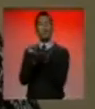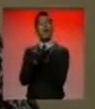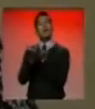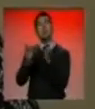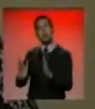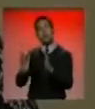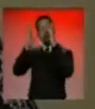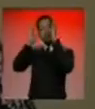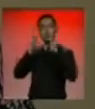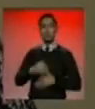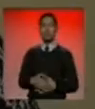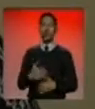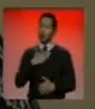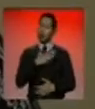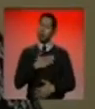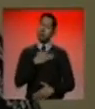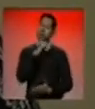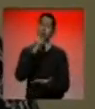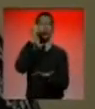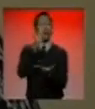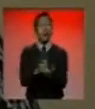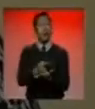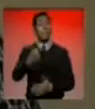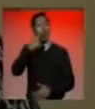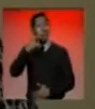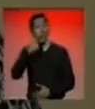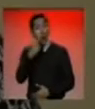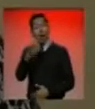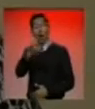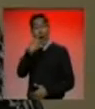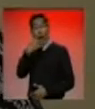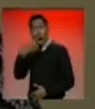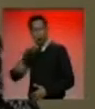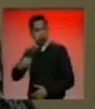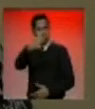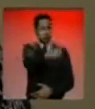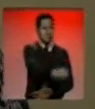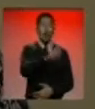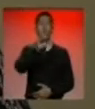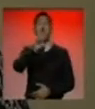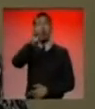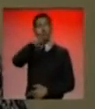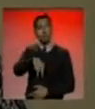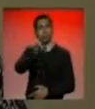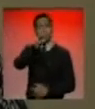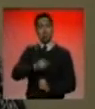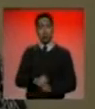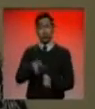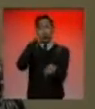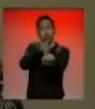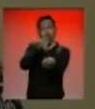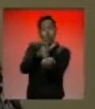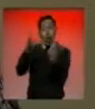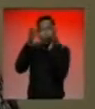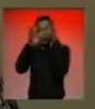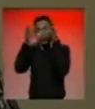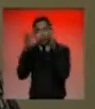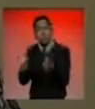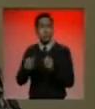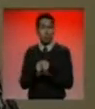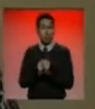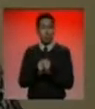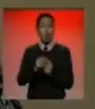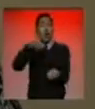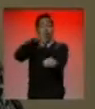Doy fe de eso. Mi papá le dieron medicina para 2 meses. Tuvo atención médica, tuvo atención con el